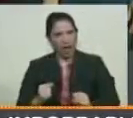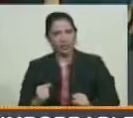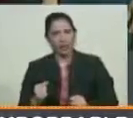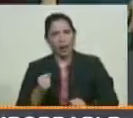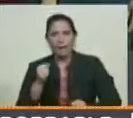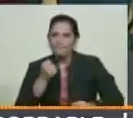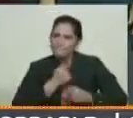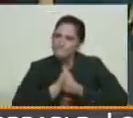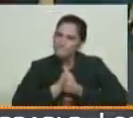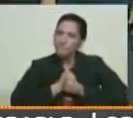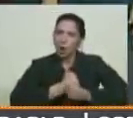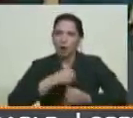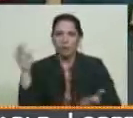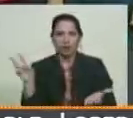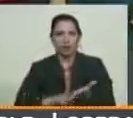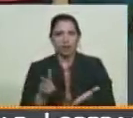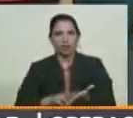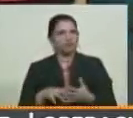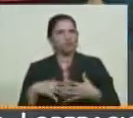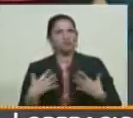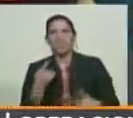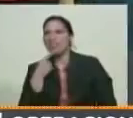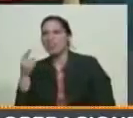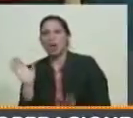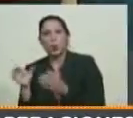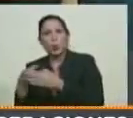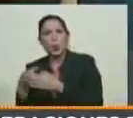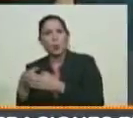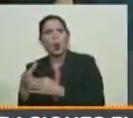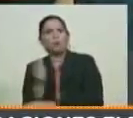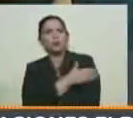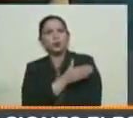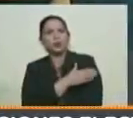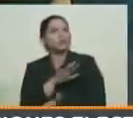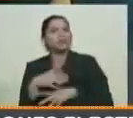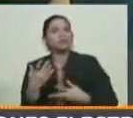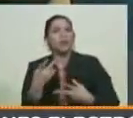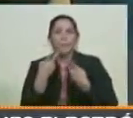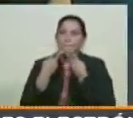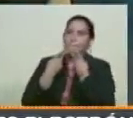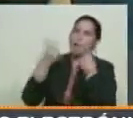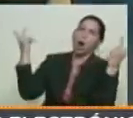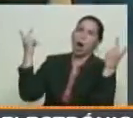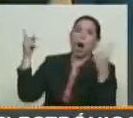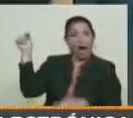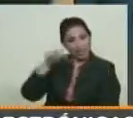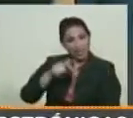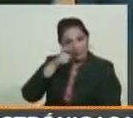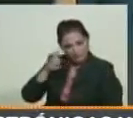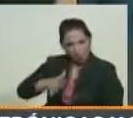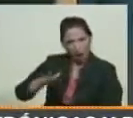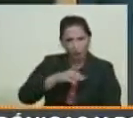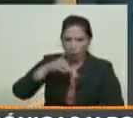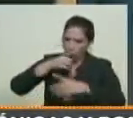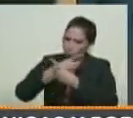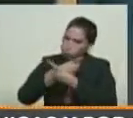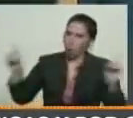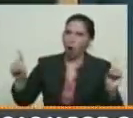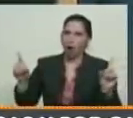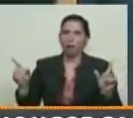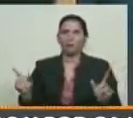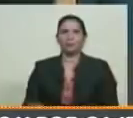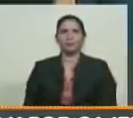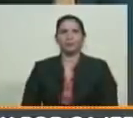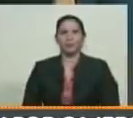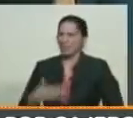amor verdadero. ¿Qué dirán ellos? Pues se lo vamos a decir nosotros. Aquí está un pueblo decidido a ser libre. No